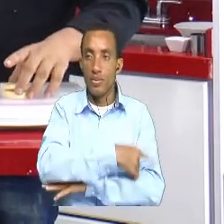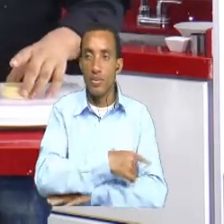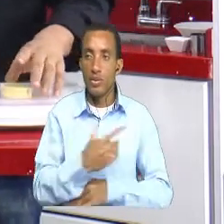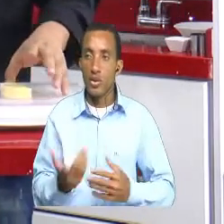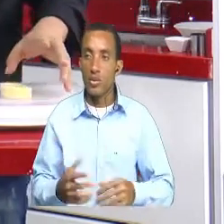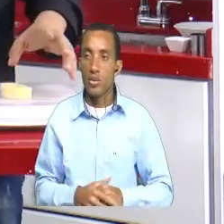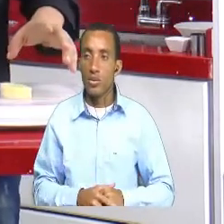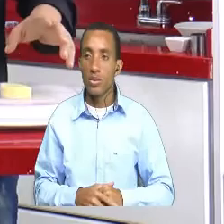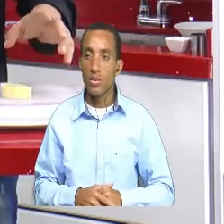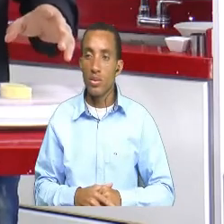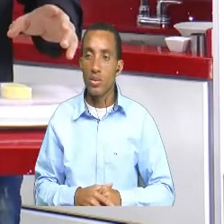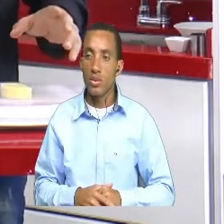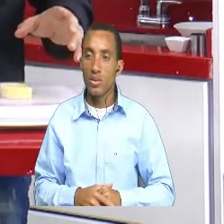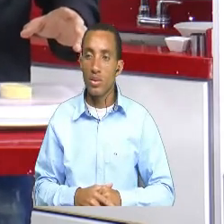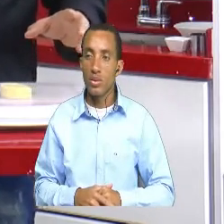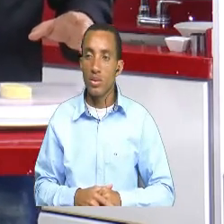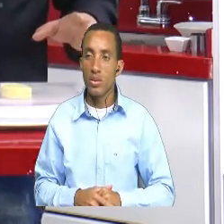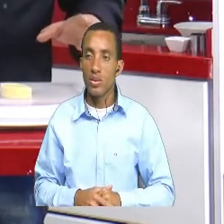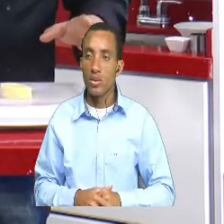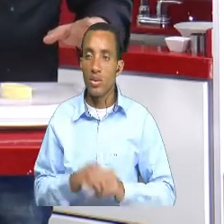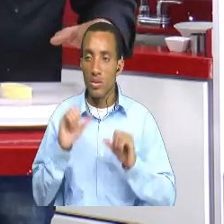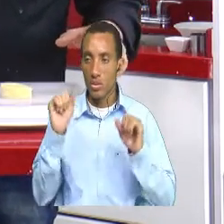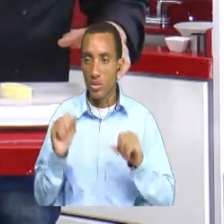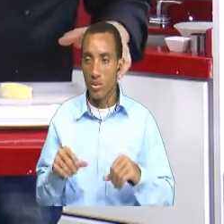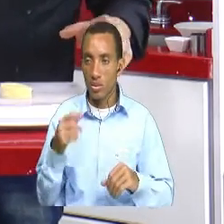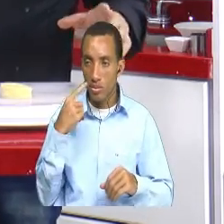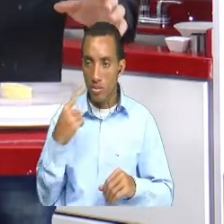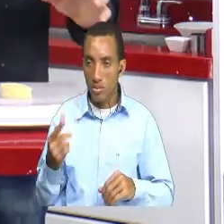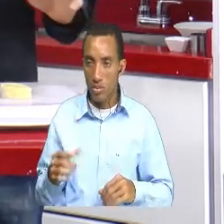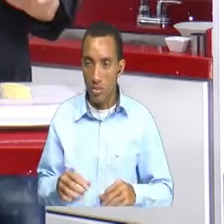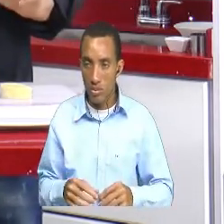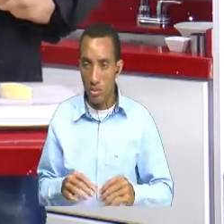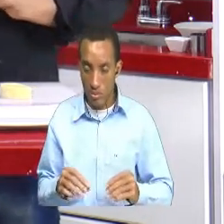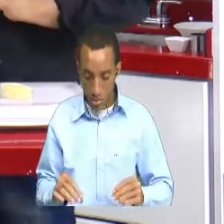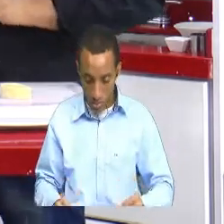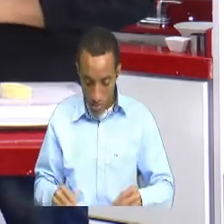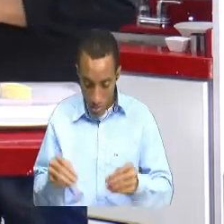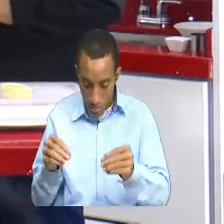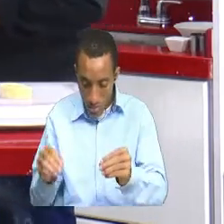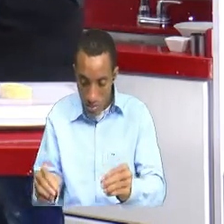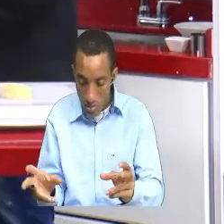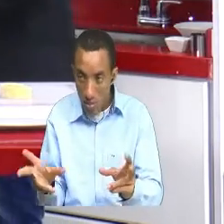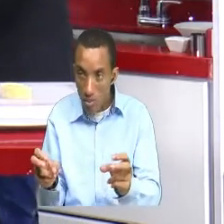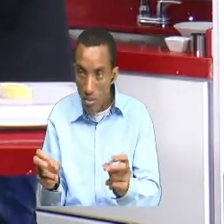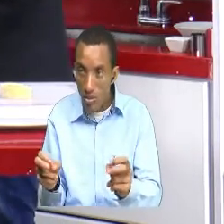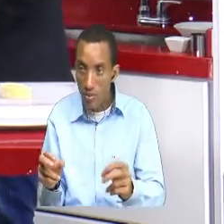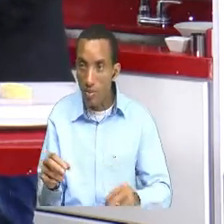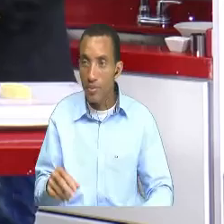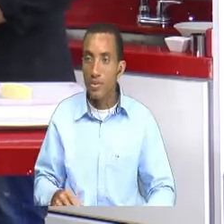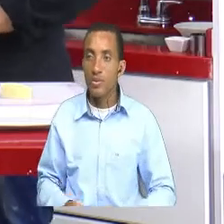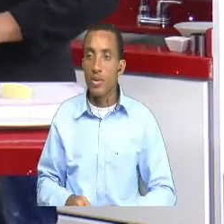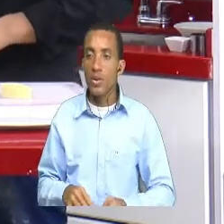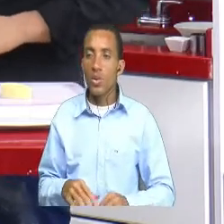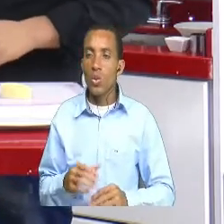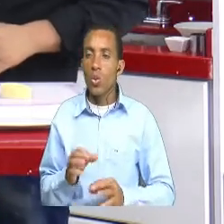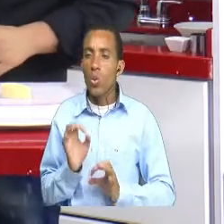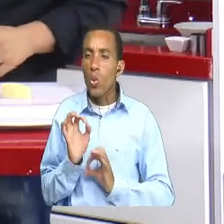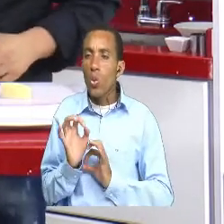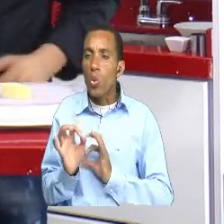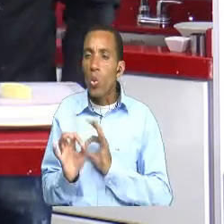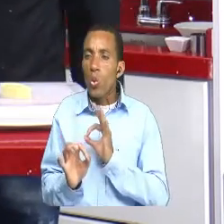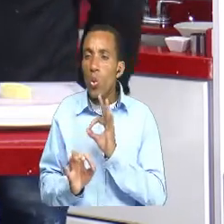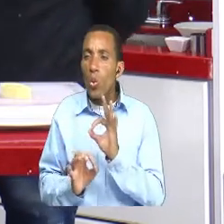pues comenzamos si quieren seguimos con el fernán cocino roche permítame con mucho cuidadito